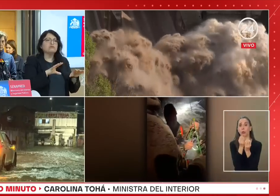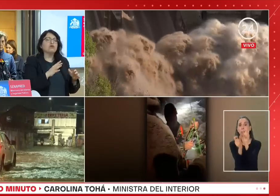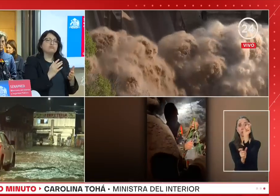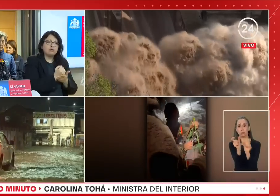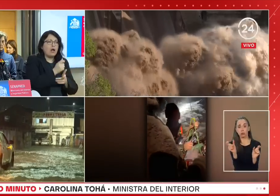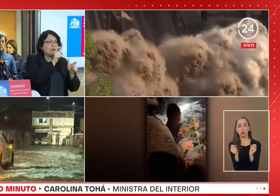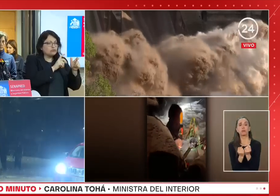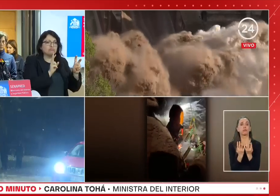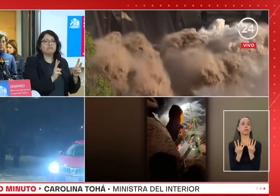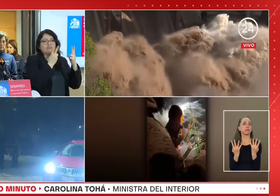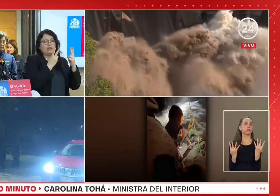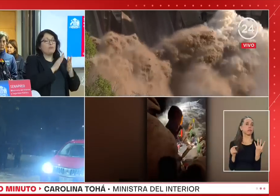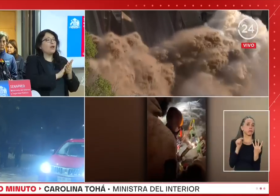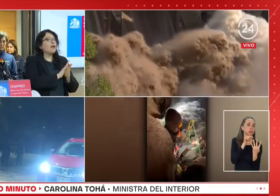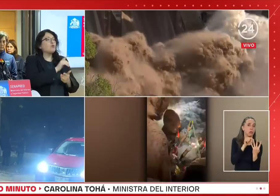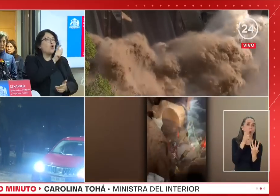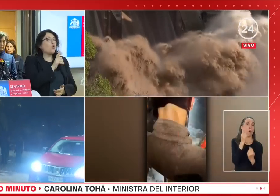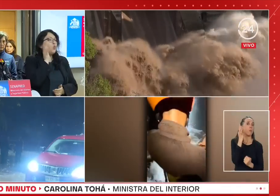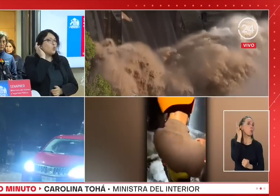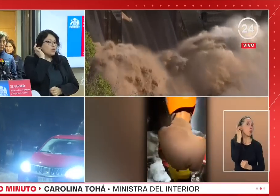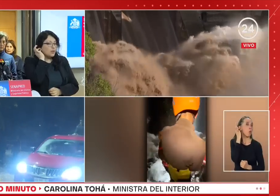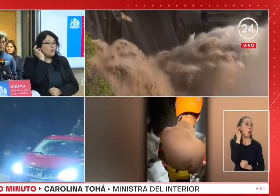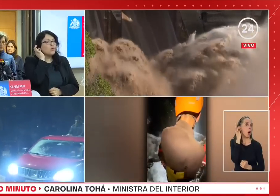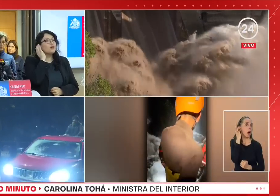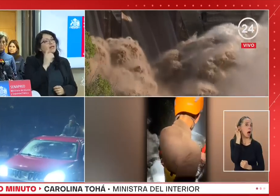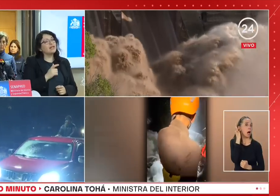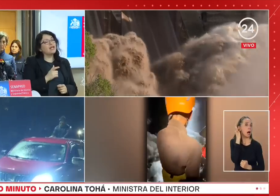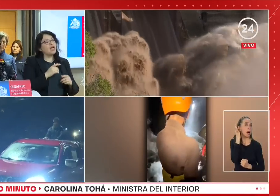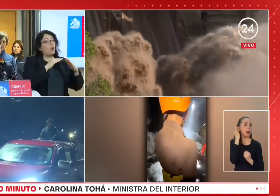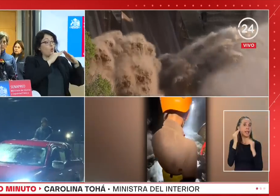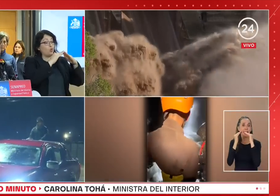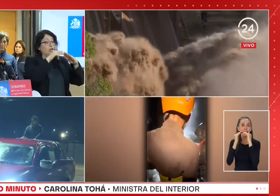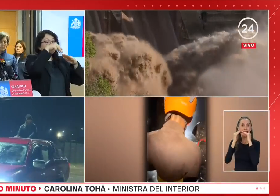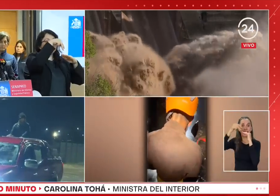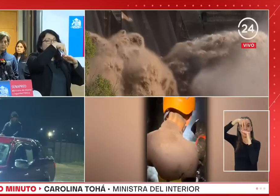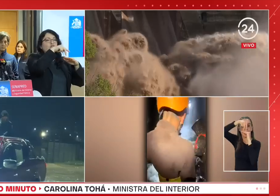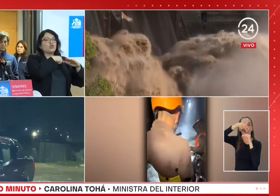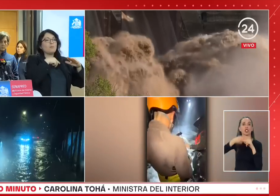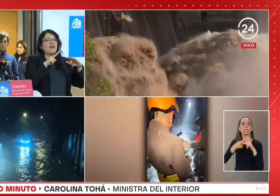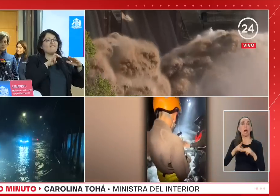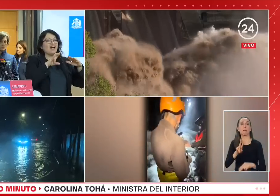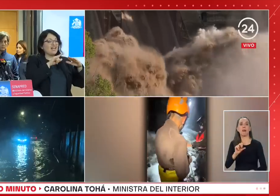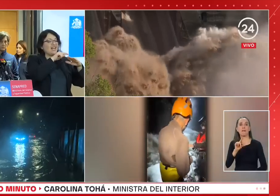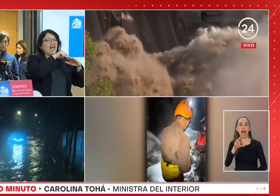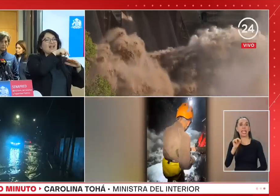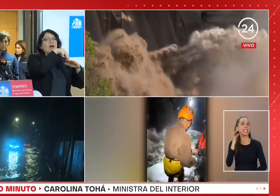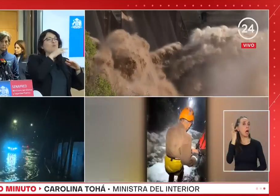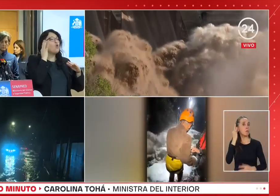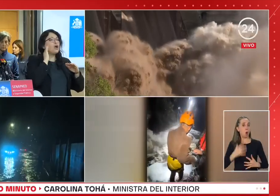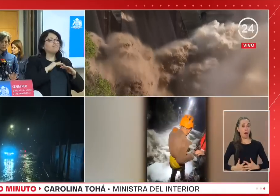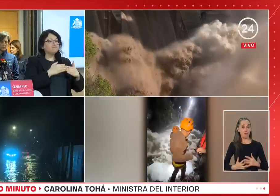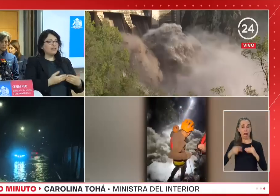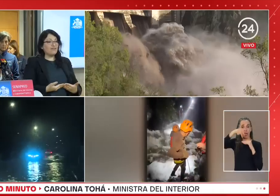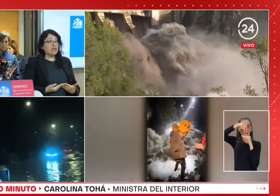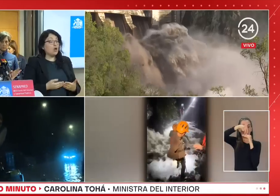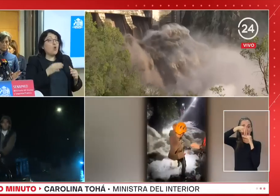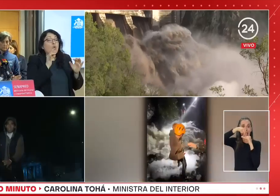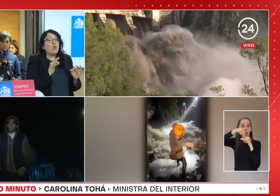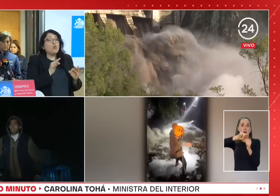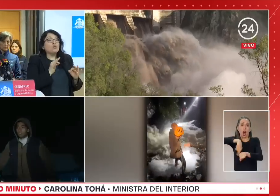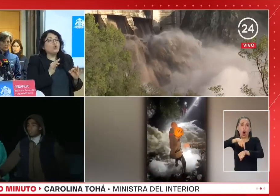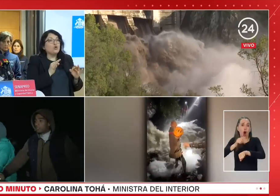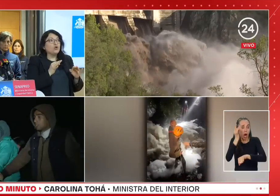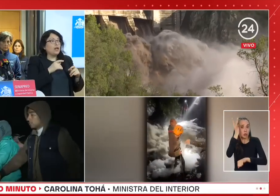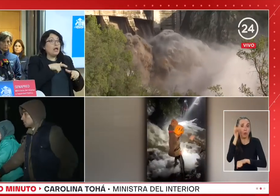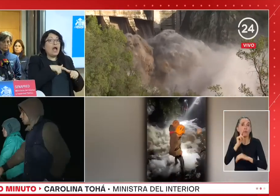entre ellas una mujer que se encontraba en una techumbre de nombre Valeria una mujer embarazada que se supo por